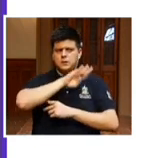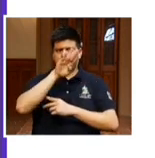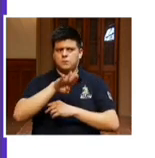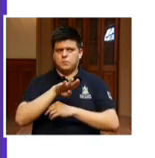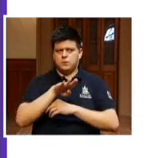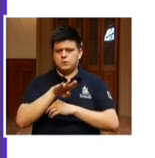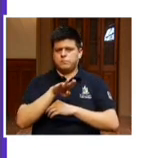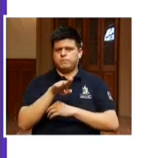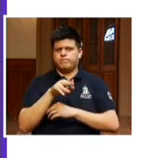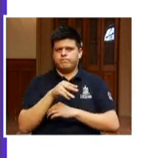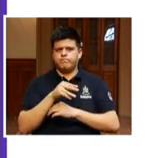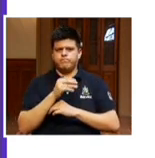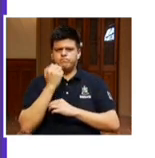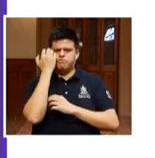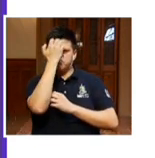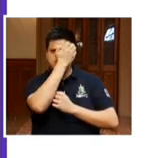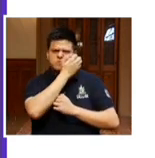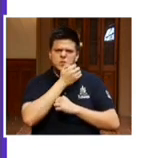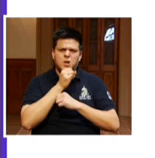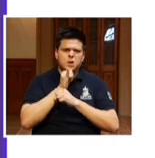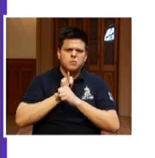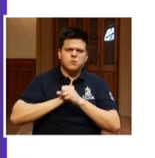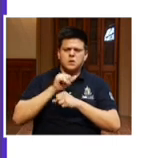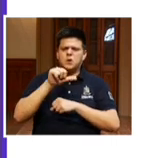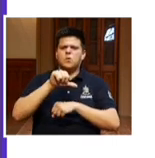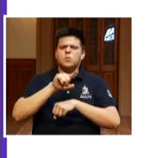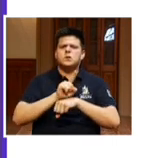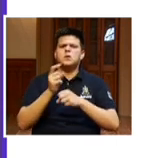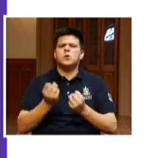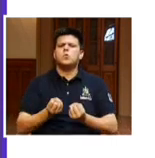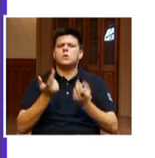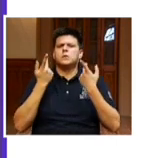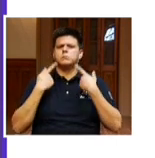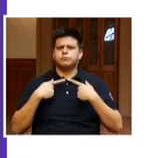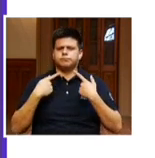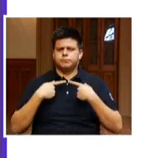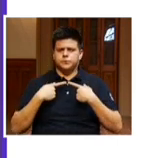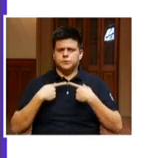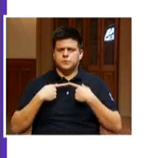más. Se han estudiado hasta el día de hoy en el estado de Nuevo León